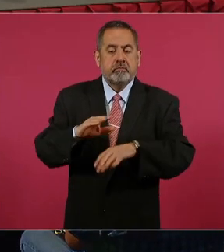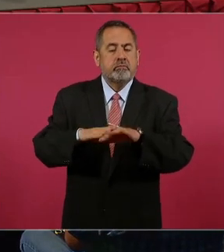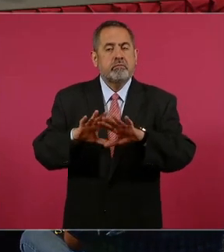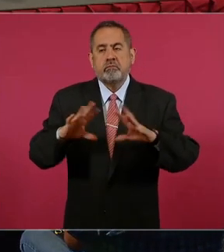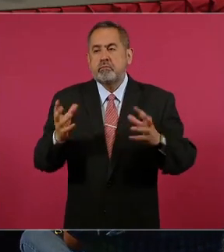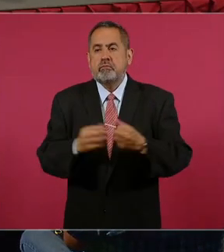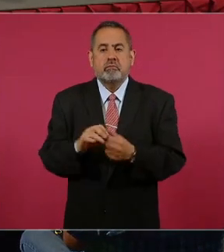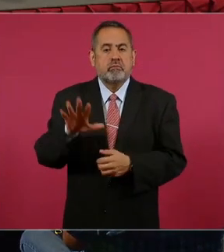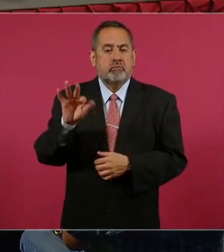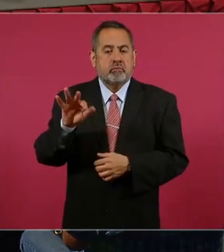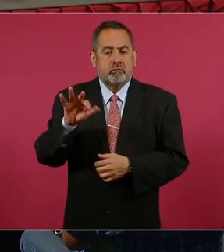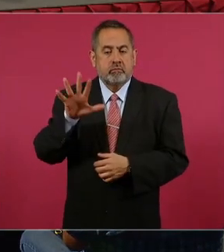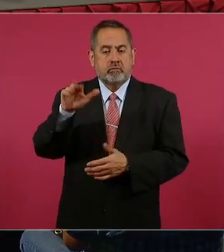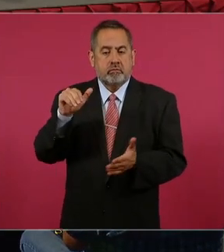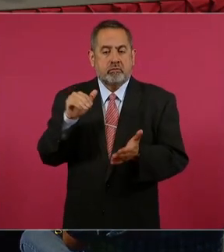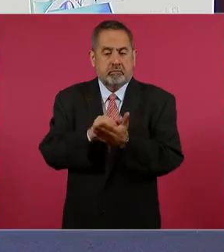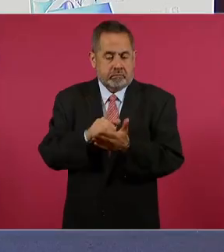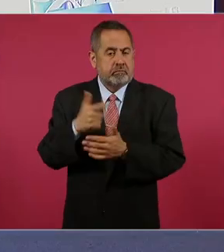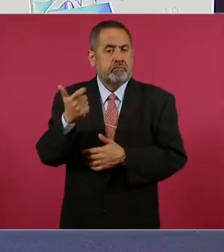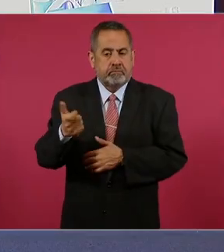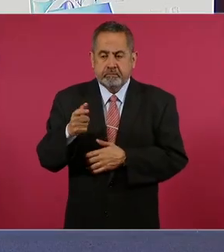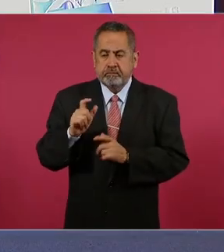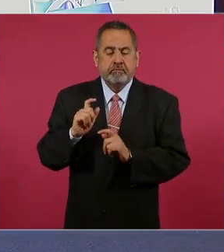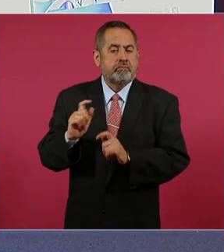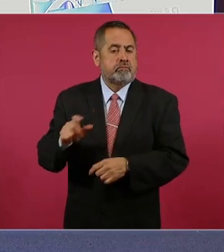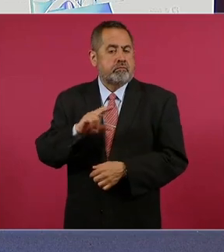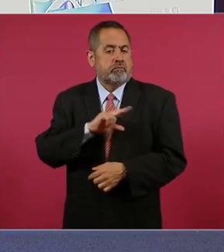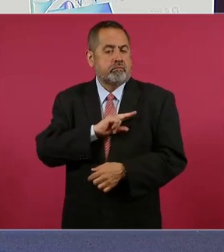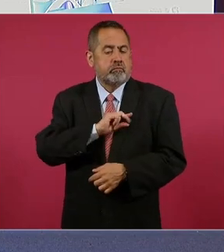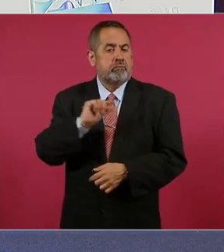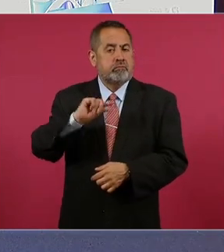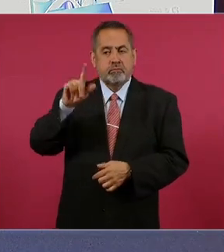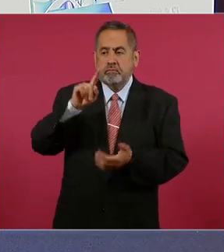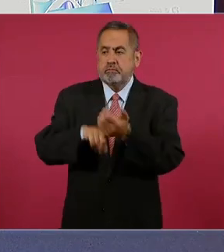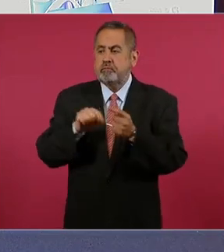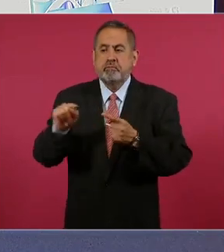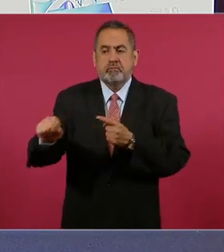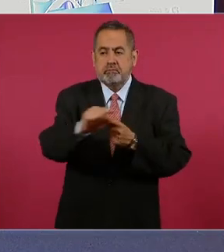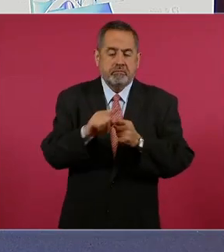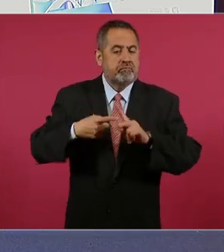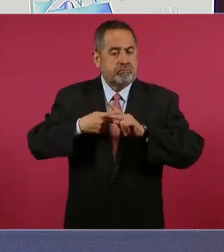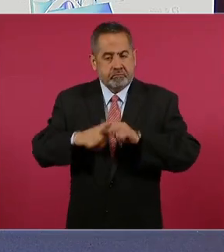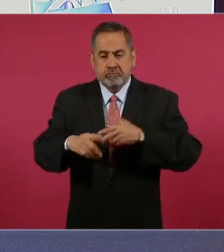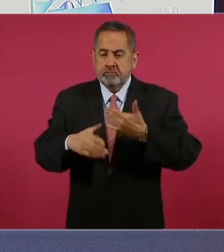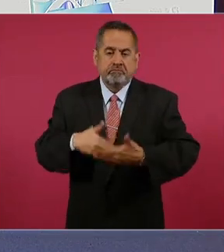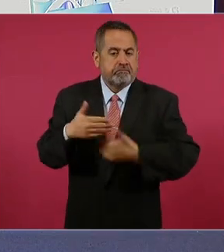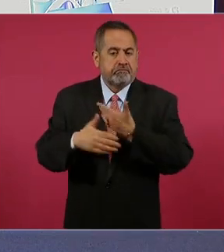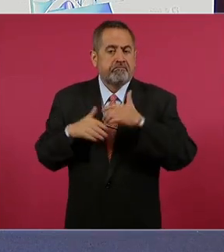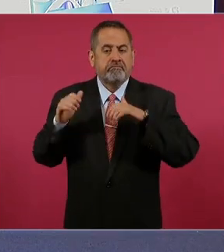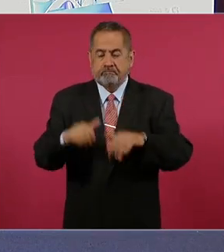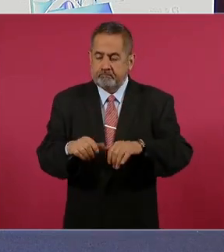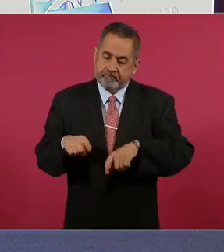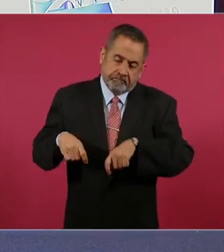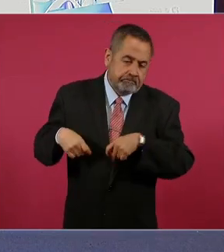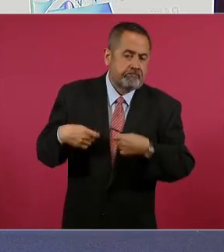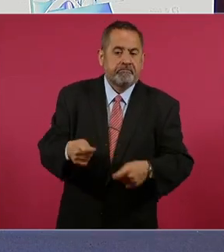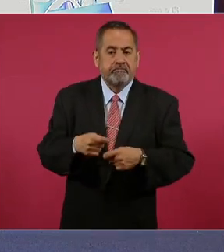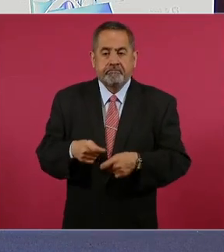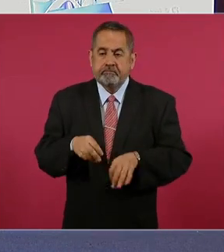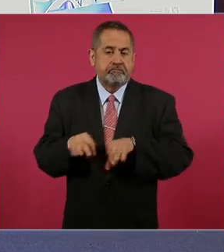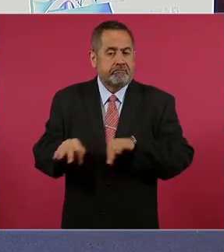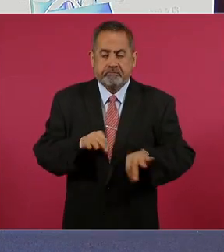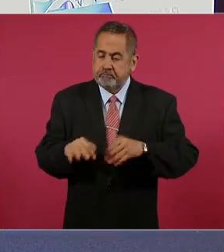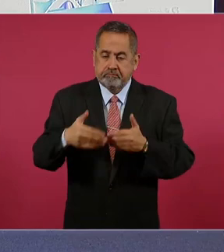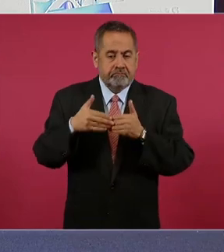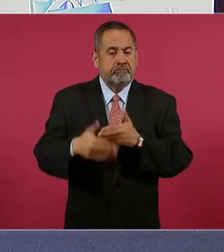45 mil pesos en estos médicos especialistas, pues que empiezan su vida laboral ya contratados en esta nueva